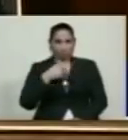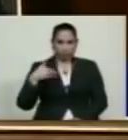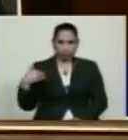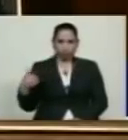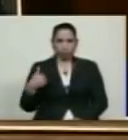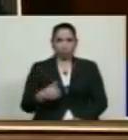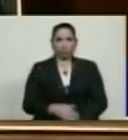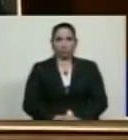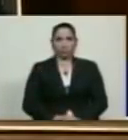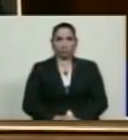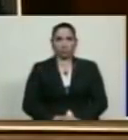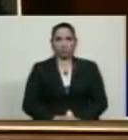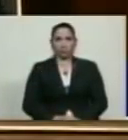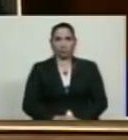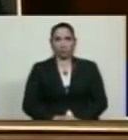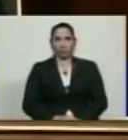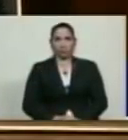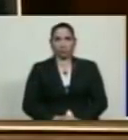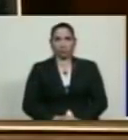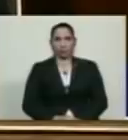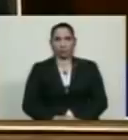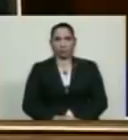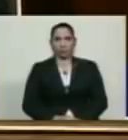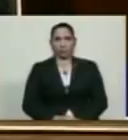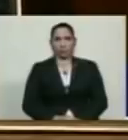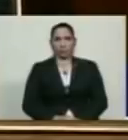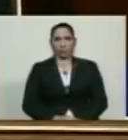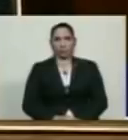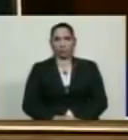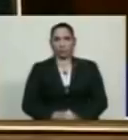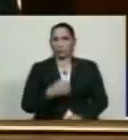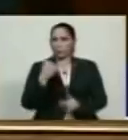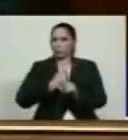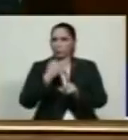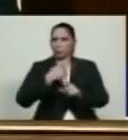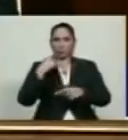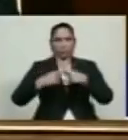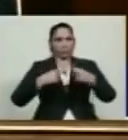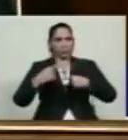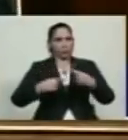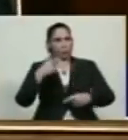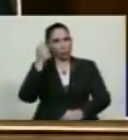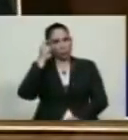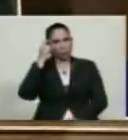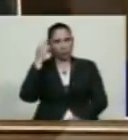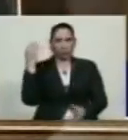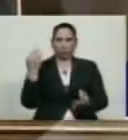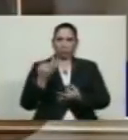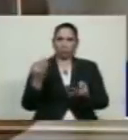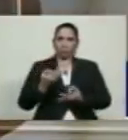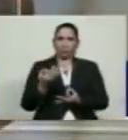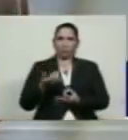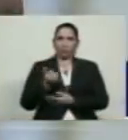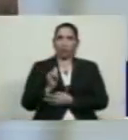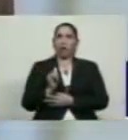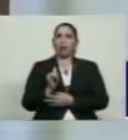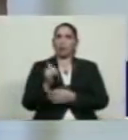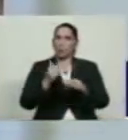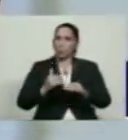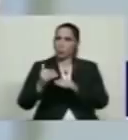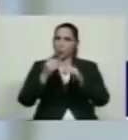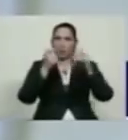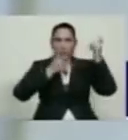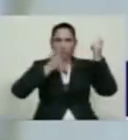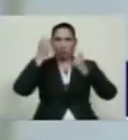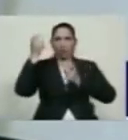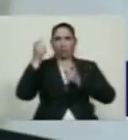No es que Soán luchó, no, es que Soán lucha todos los días para tenerlo siempre presente, como tenemos a Hugo Chávez, como tenemos a Otaiza, como